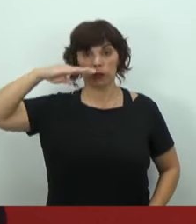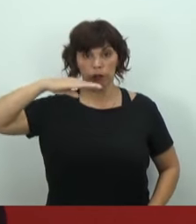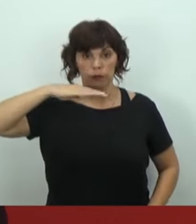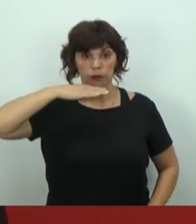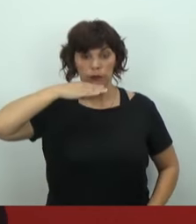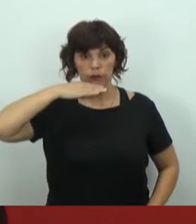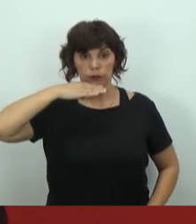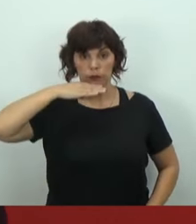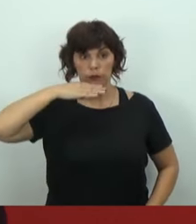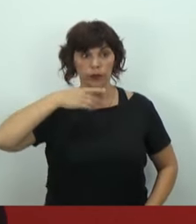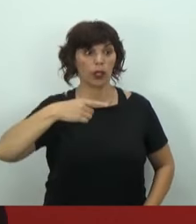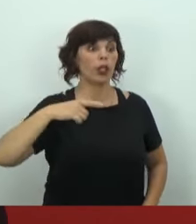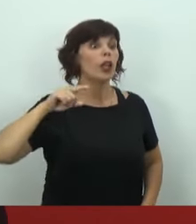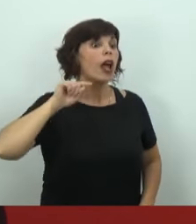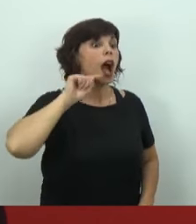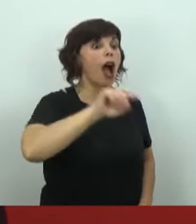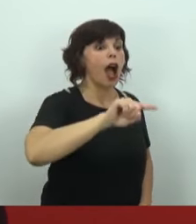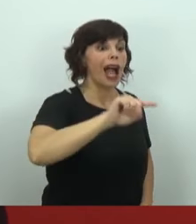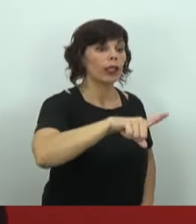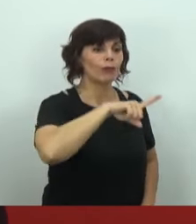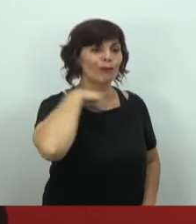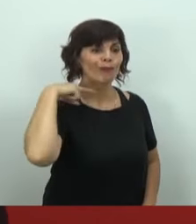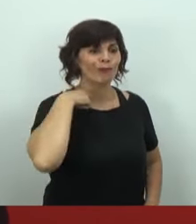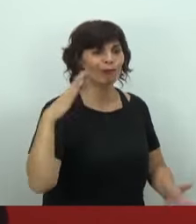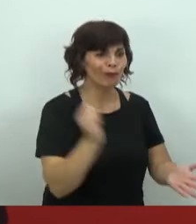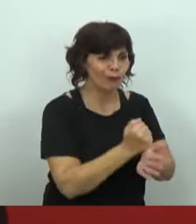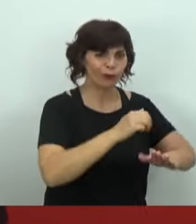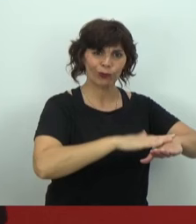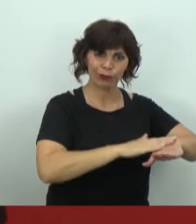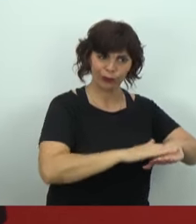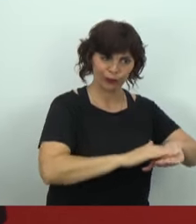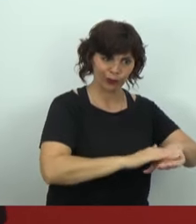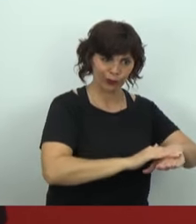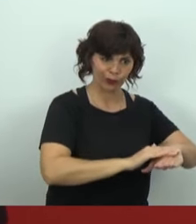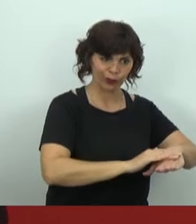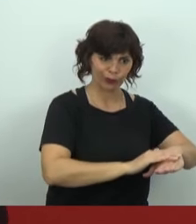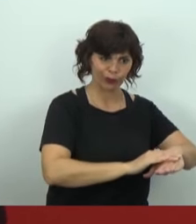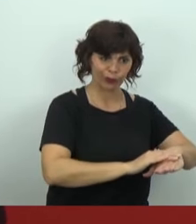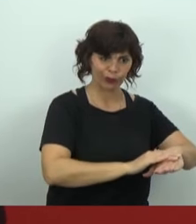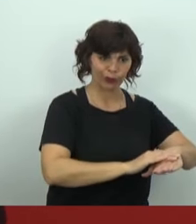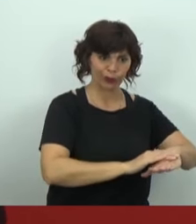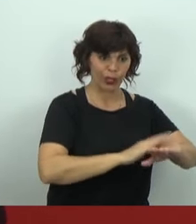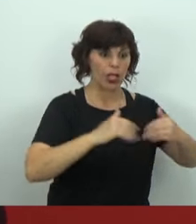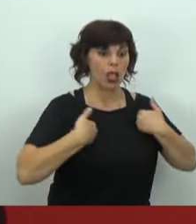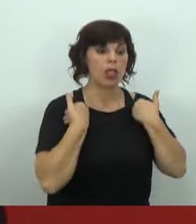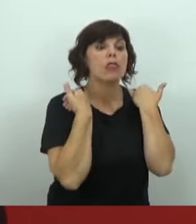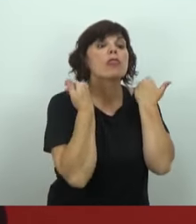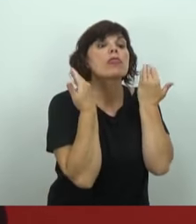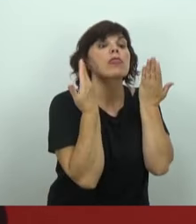te perdona todos los pecados y Él te transmite como un regalo